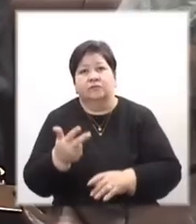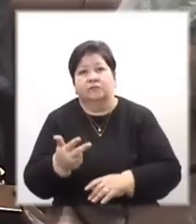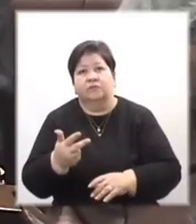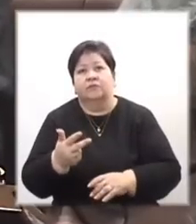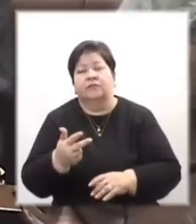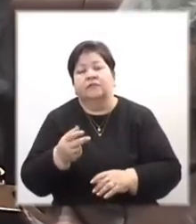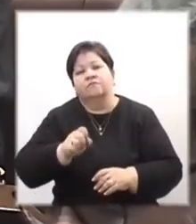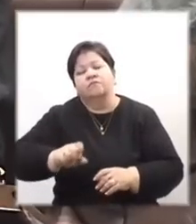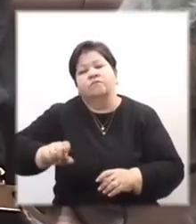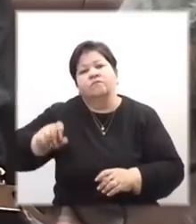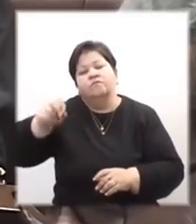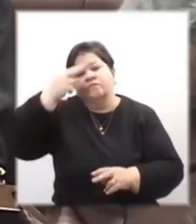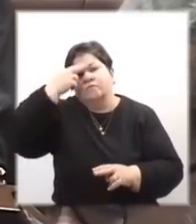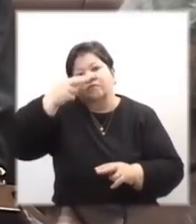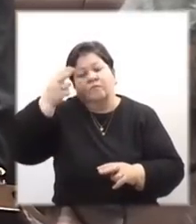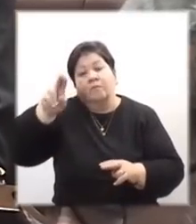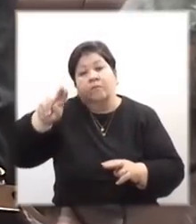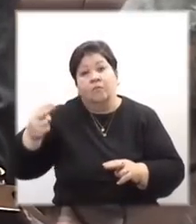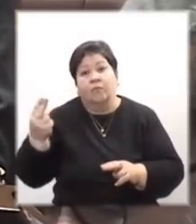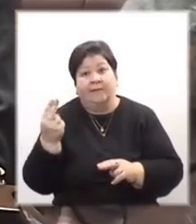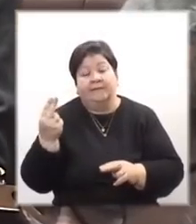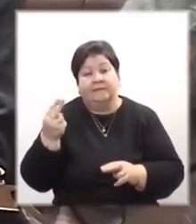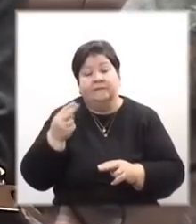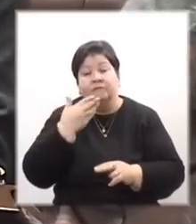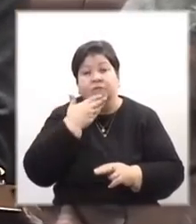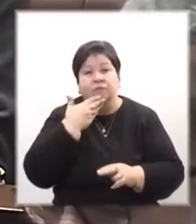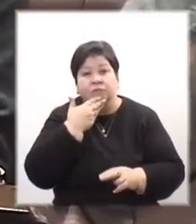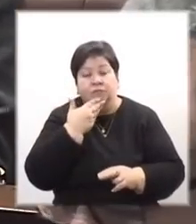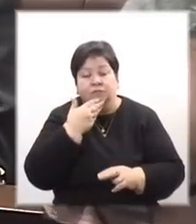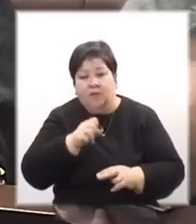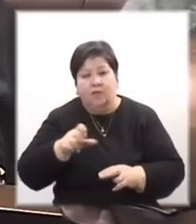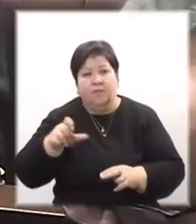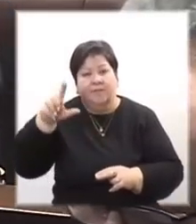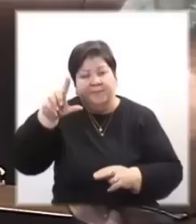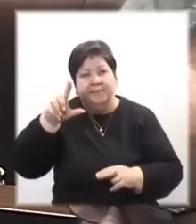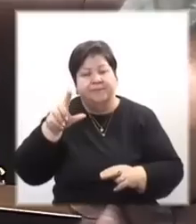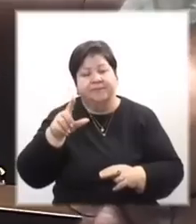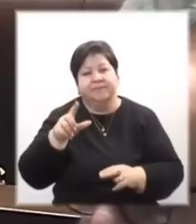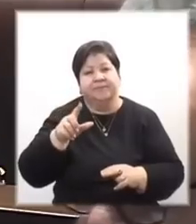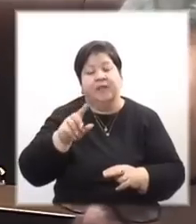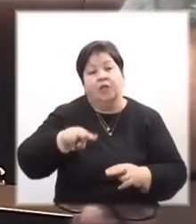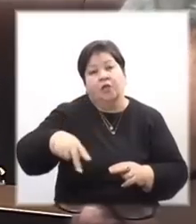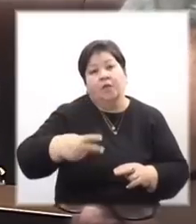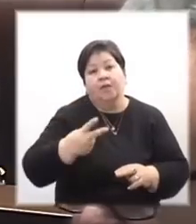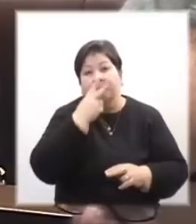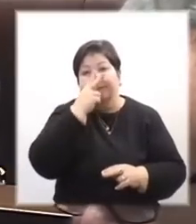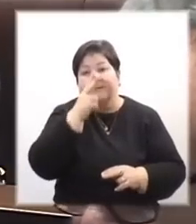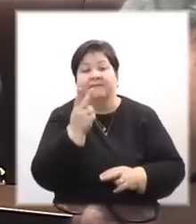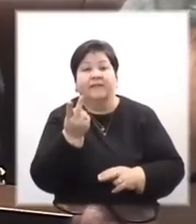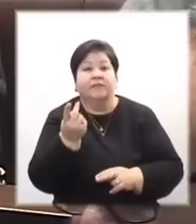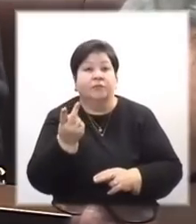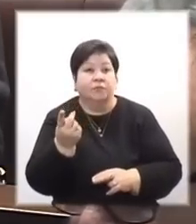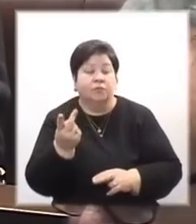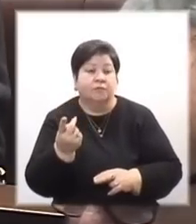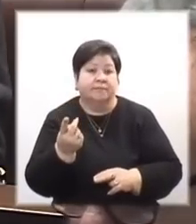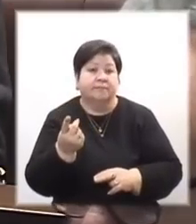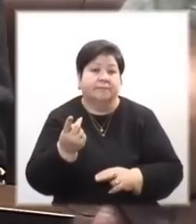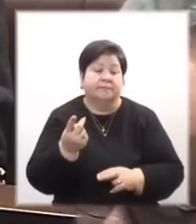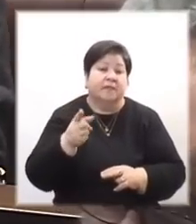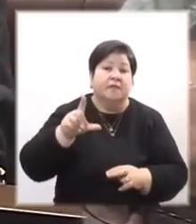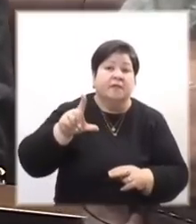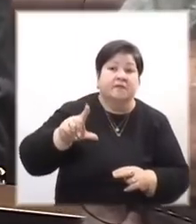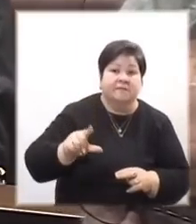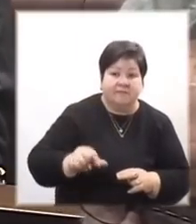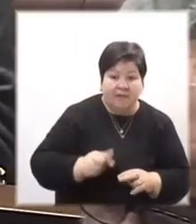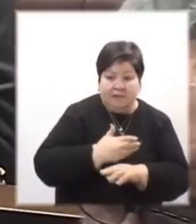aumentaron a 159. En 2021 los homicidios volvieron a bajar, 313 en total en todo